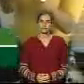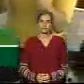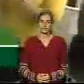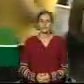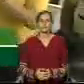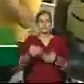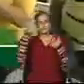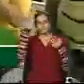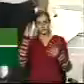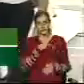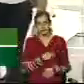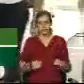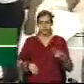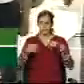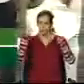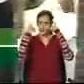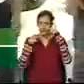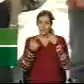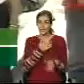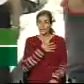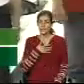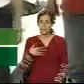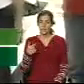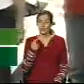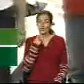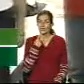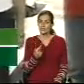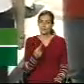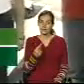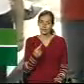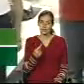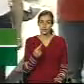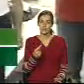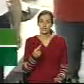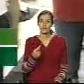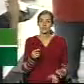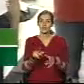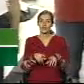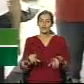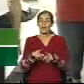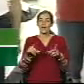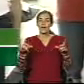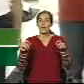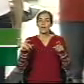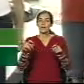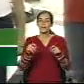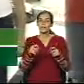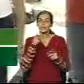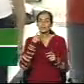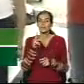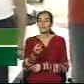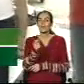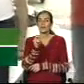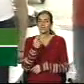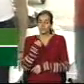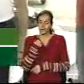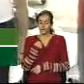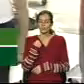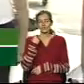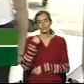Un saludo, mi comandante Chávez. Quiero decirle desde la barra de Cangrejito, provengo, soy pescadora